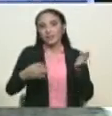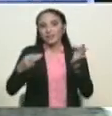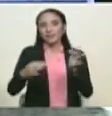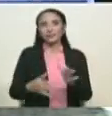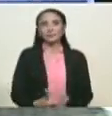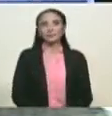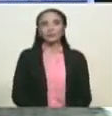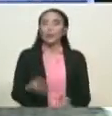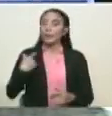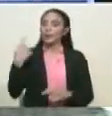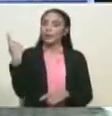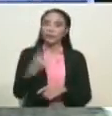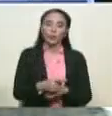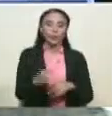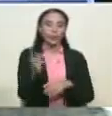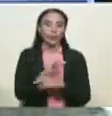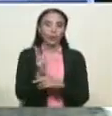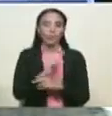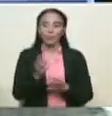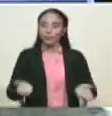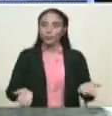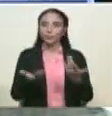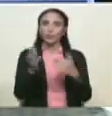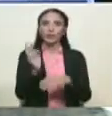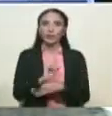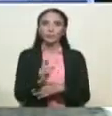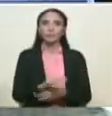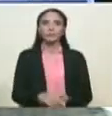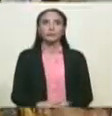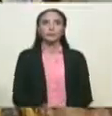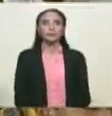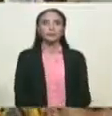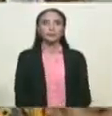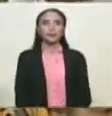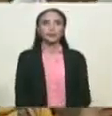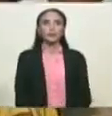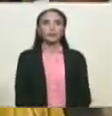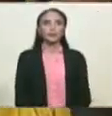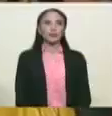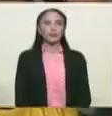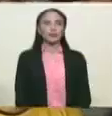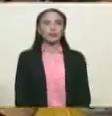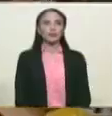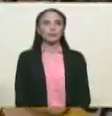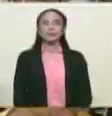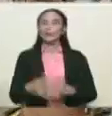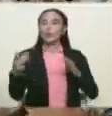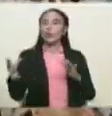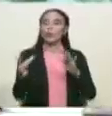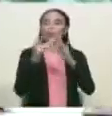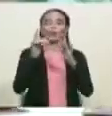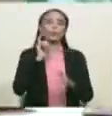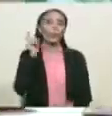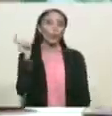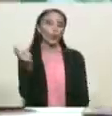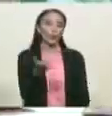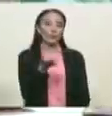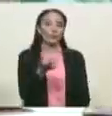para que se cumpla la inversión de manera inmediata. Y vamos a hacer un pase hasta Guarenas ahora.